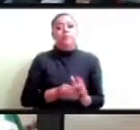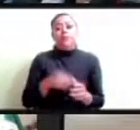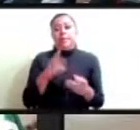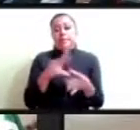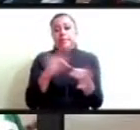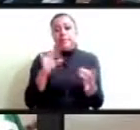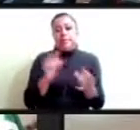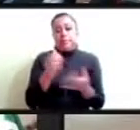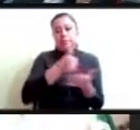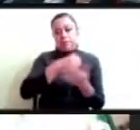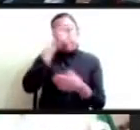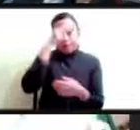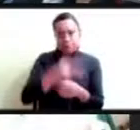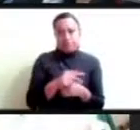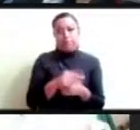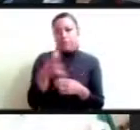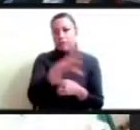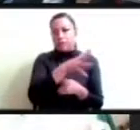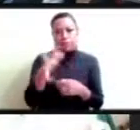se pierde